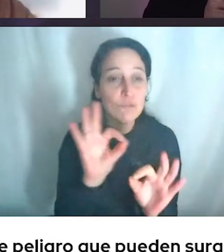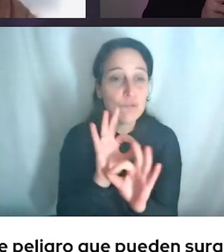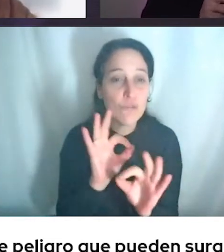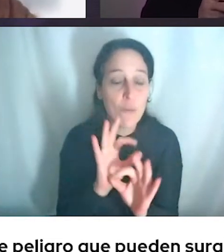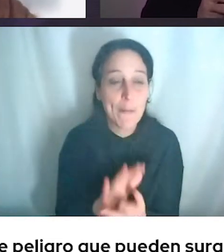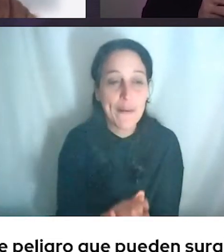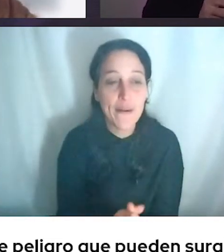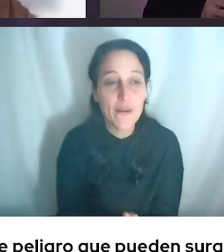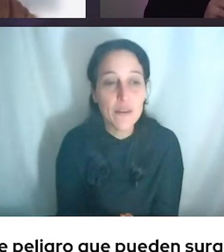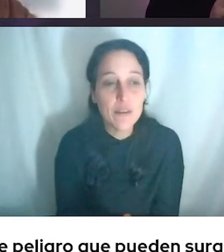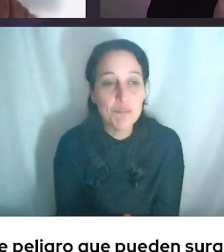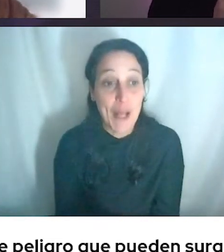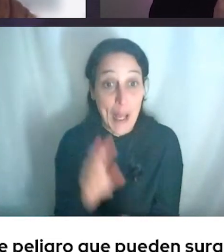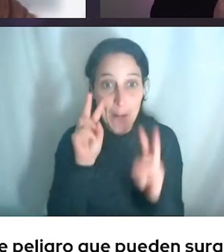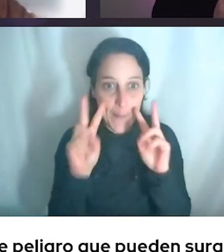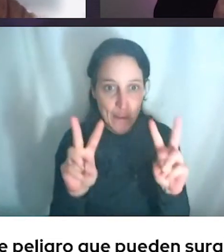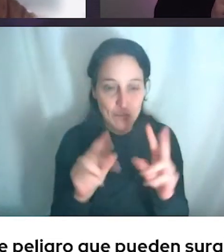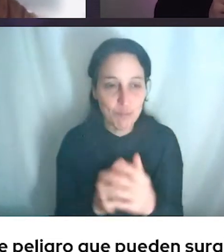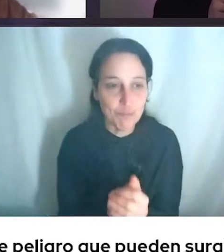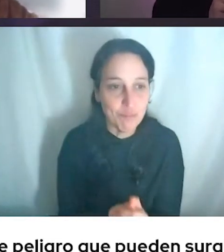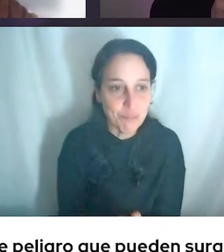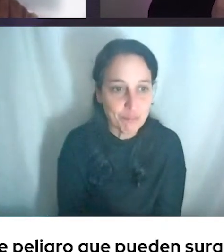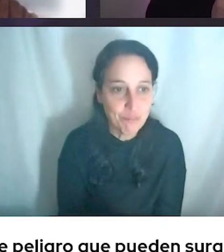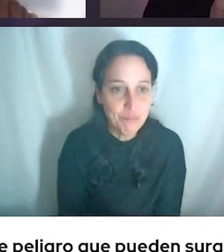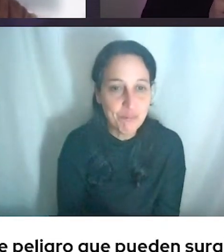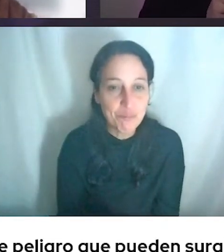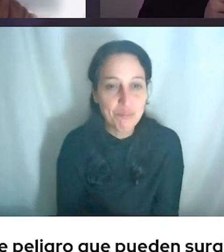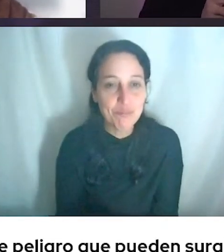ahí veo las preguntas.